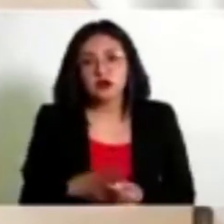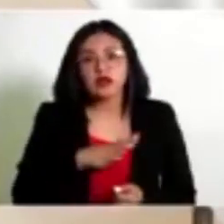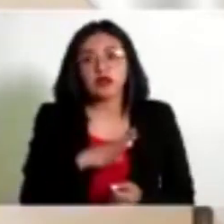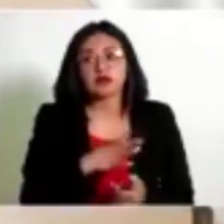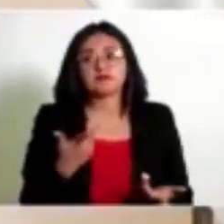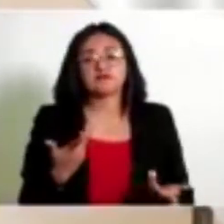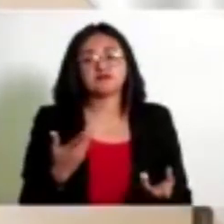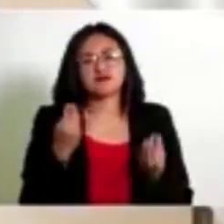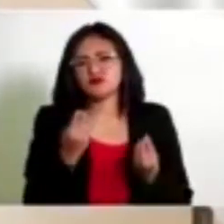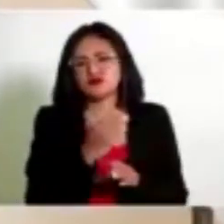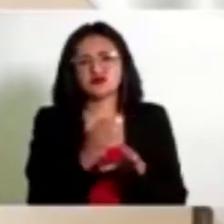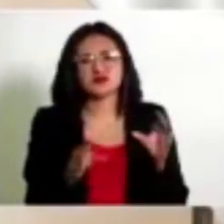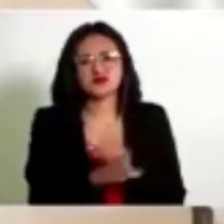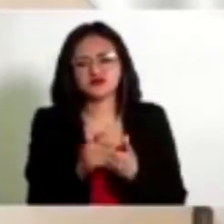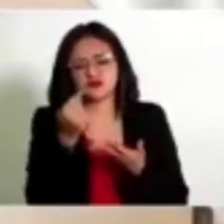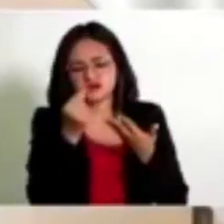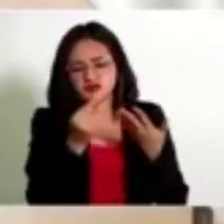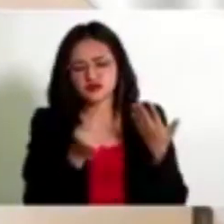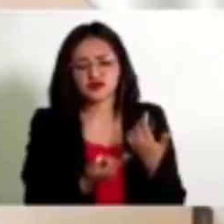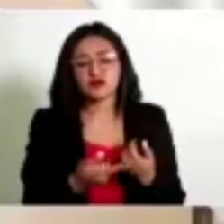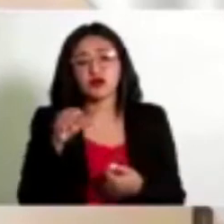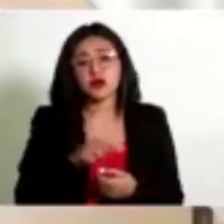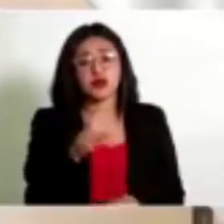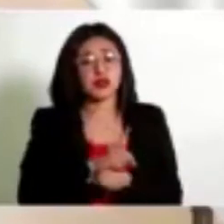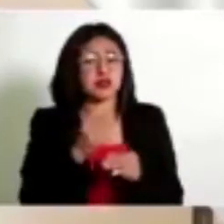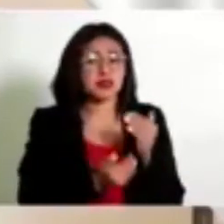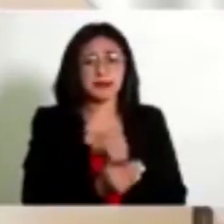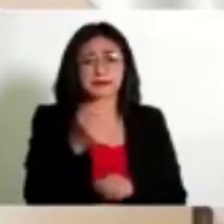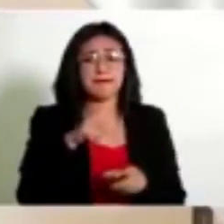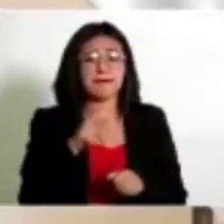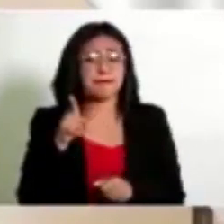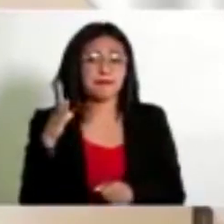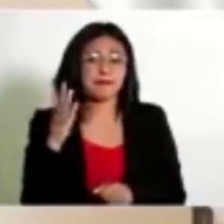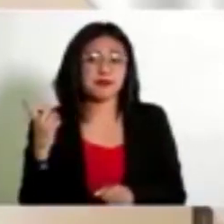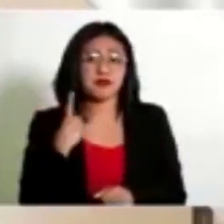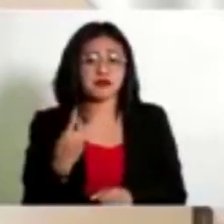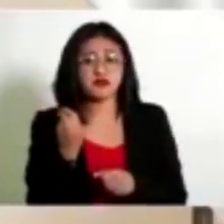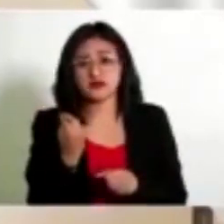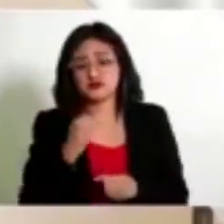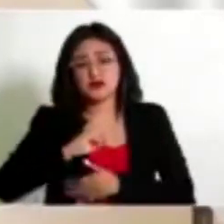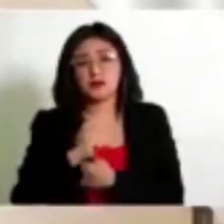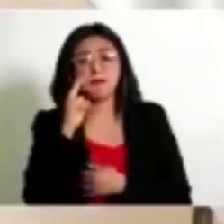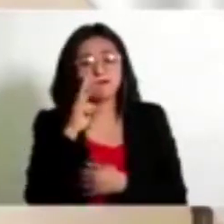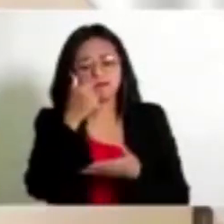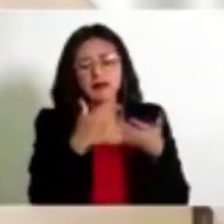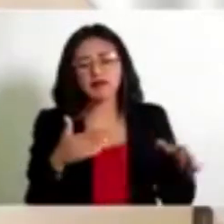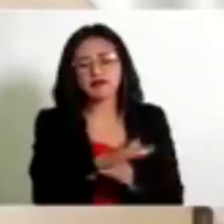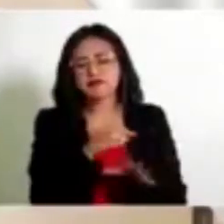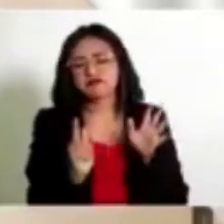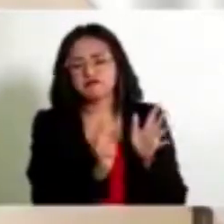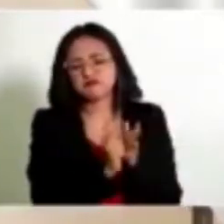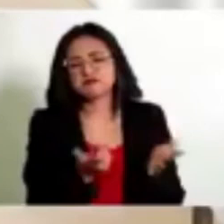mil reservas me dicen entre hoy días siguientes en la cámara de los diputados para poder este